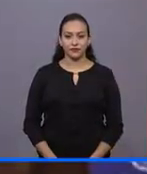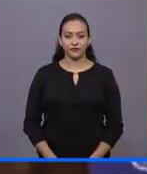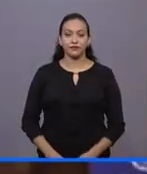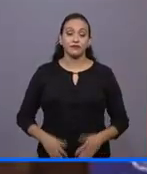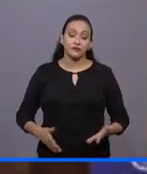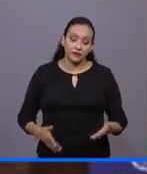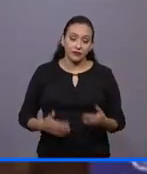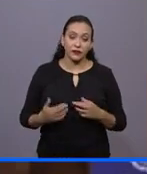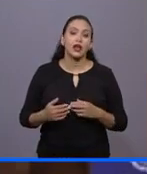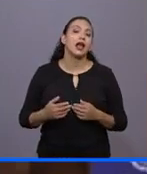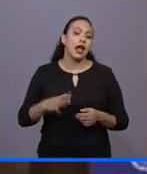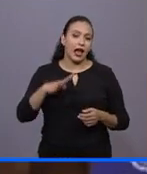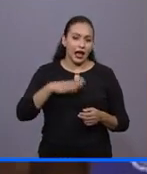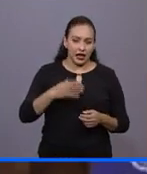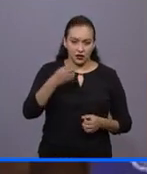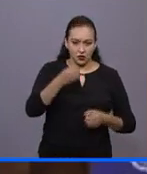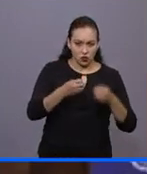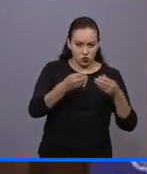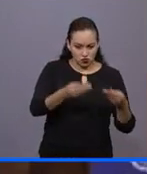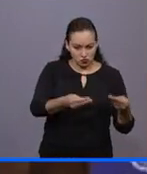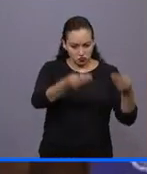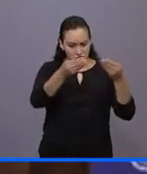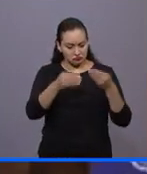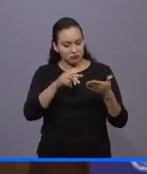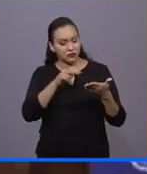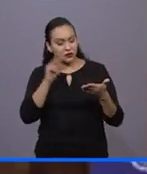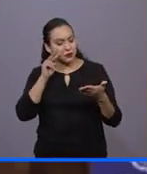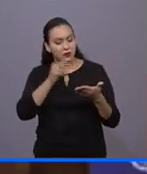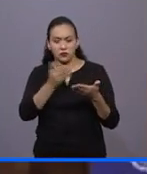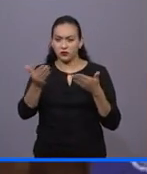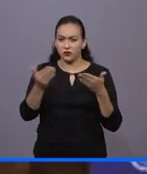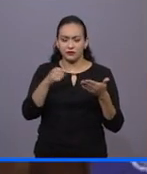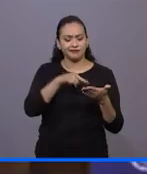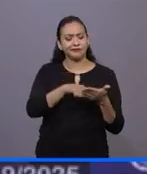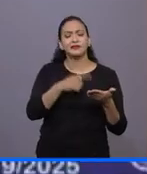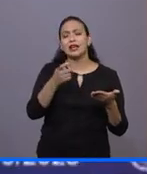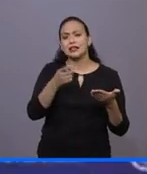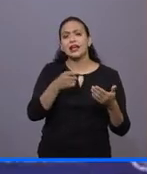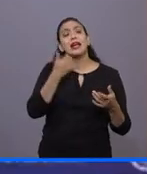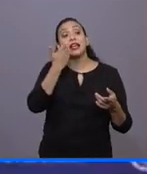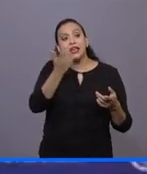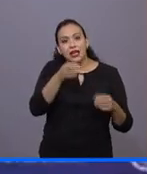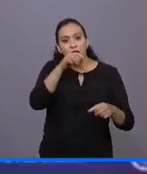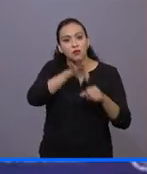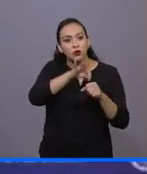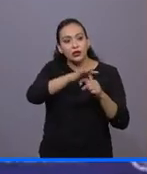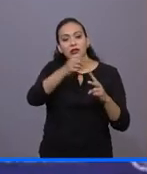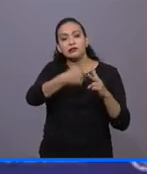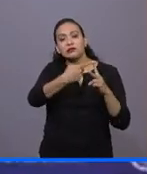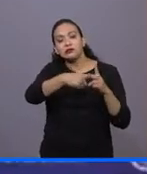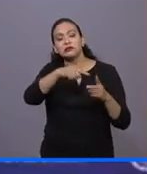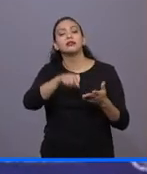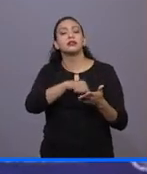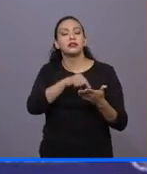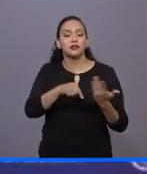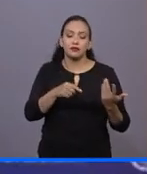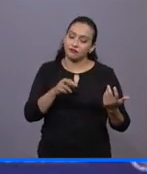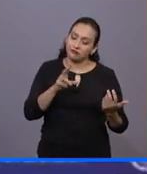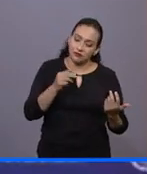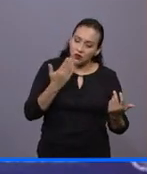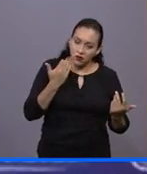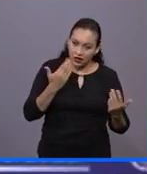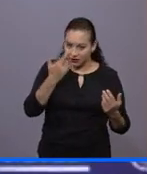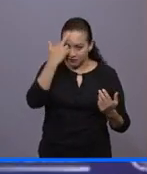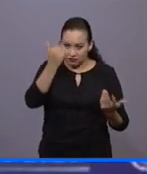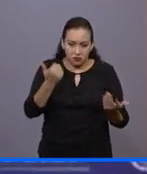Según correspondió a cada juicio de revisión, se propone confirmar la negativa de realización de recuentos en sede jurisdiccional al no superarse los requisitos legales